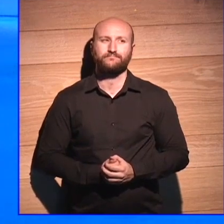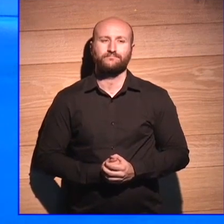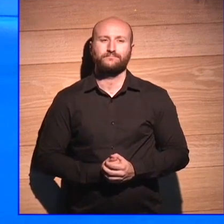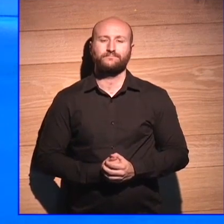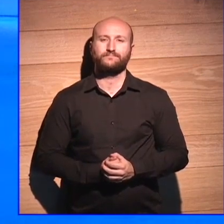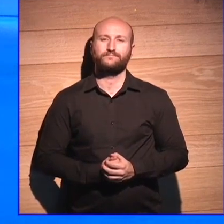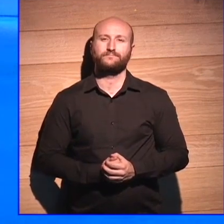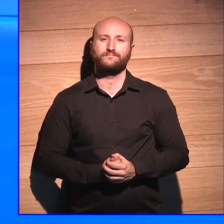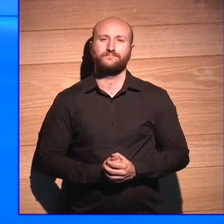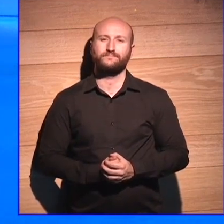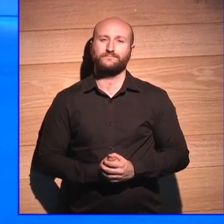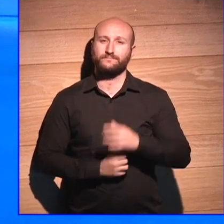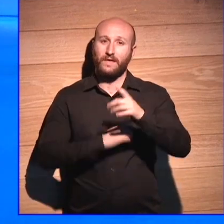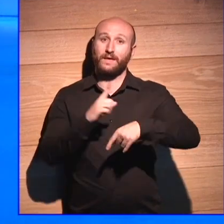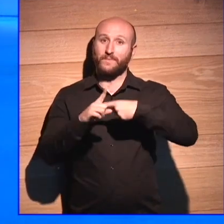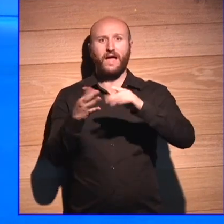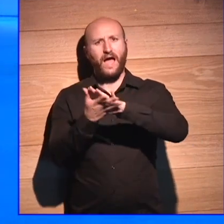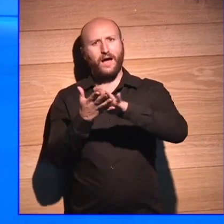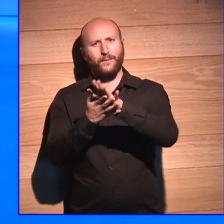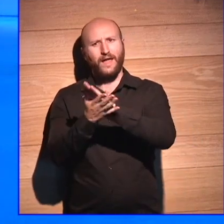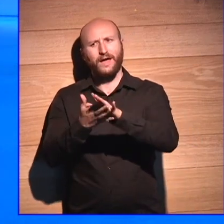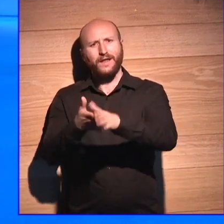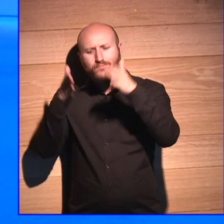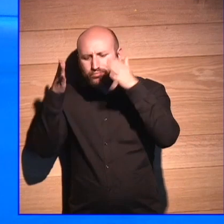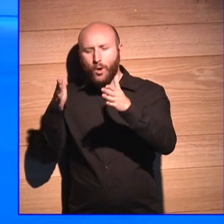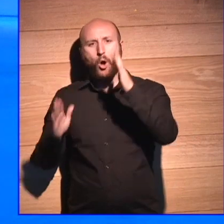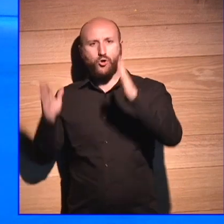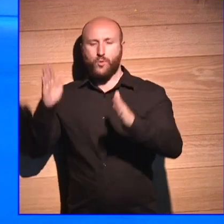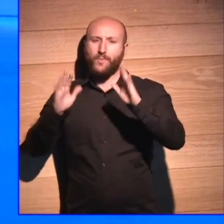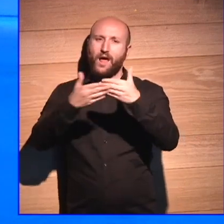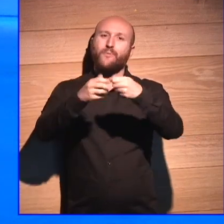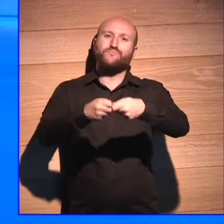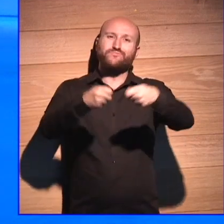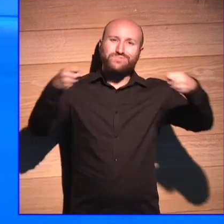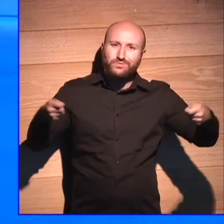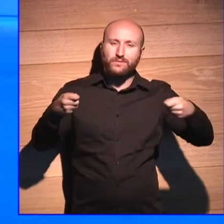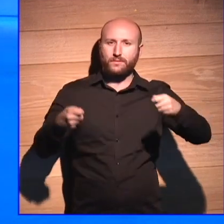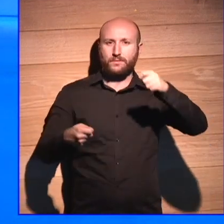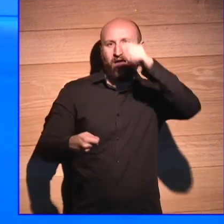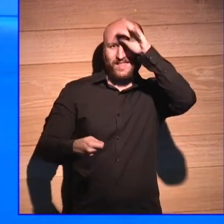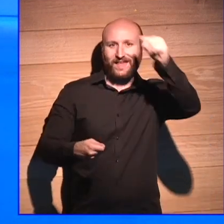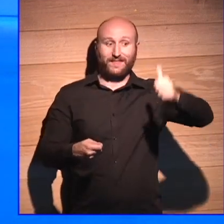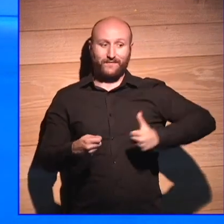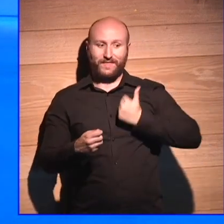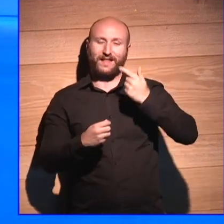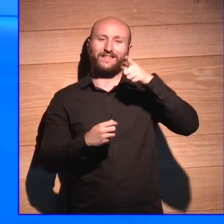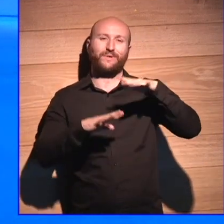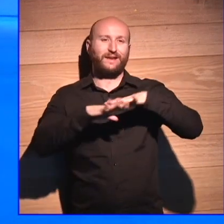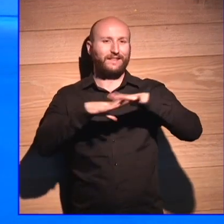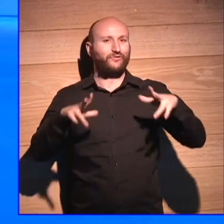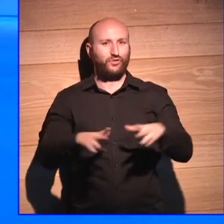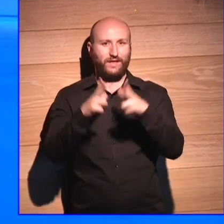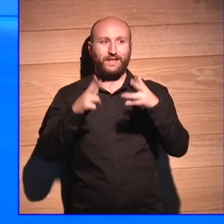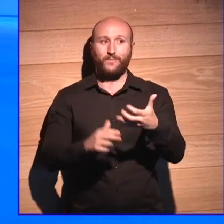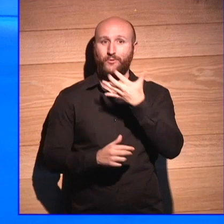También he centrado sobre todo en robótica, pero quiero abrirlo un poco a inteligencia artificial y redes sociales. Por